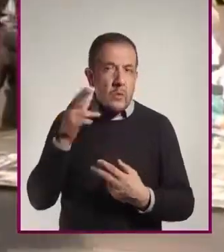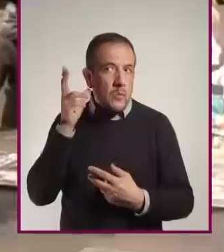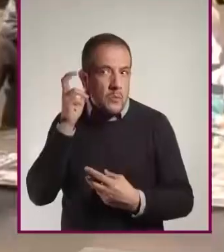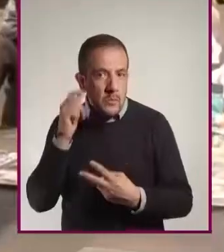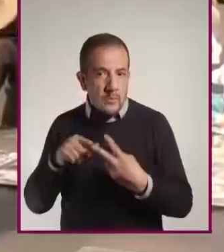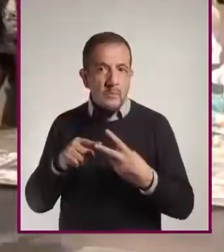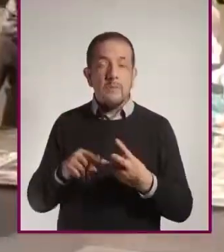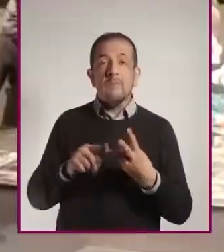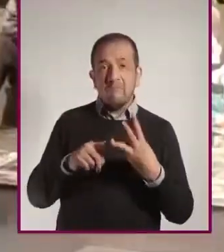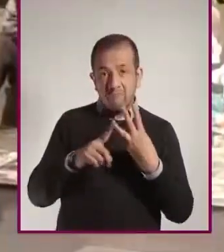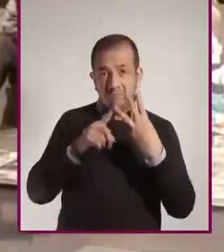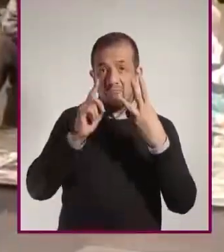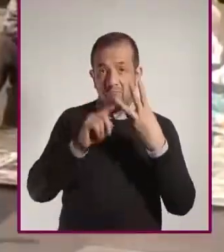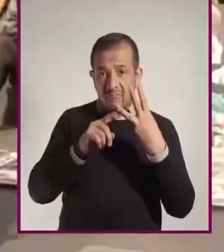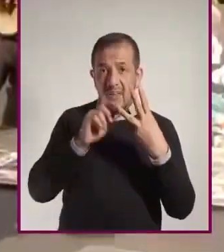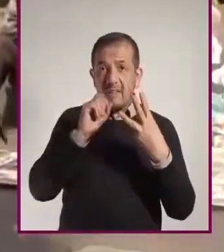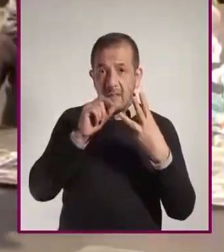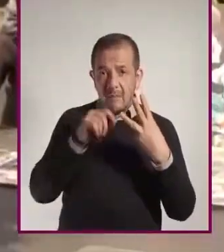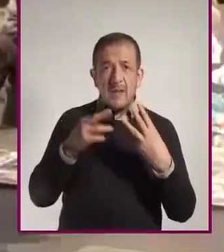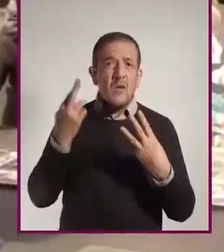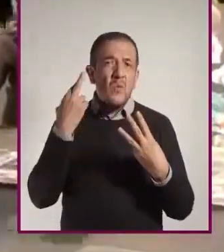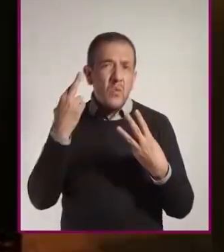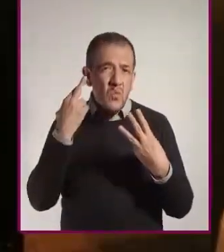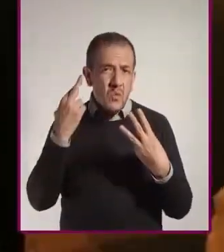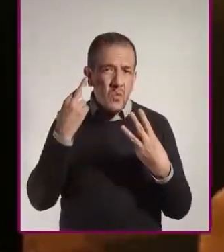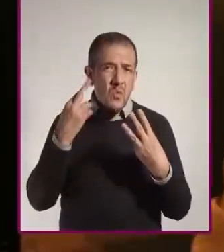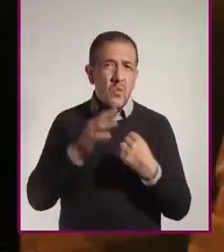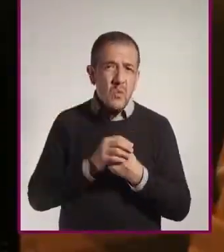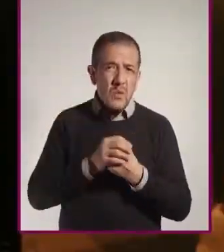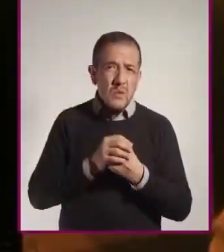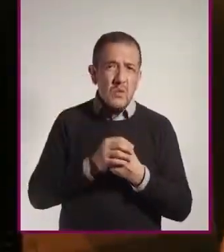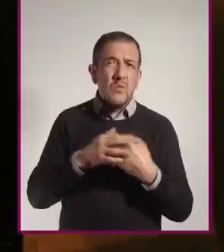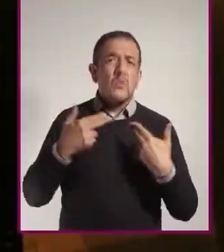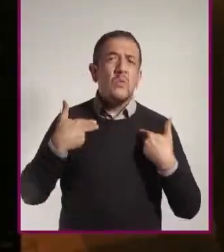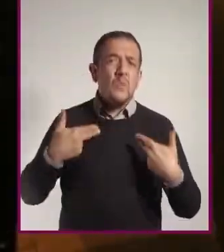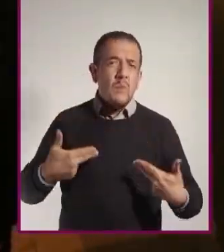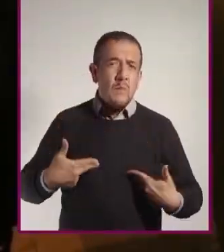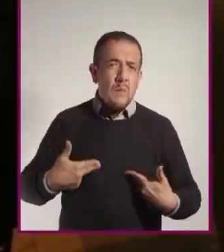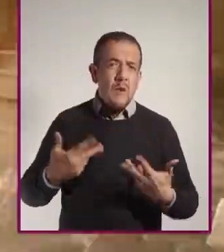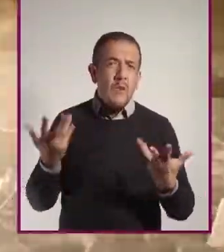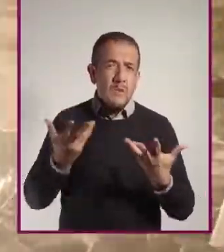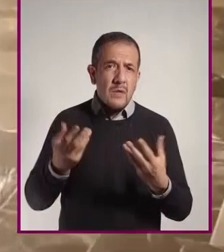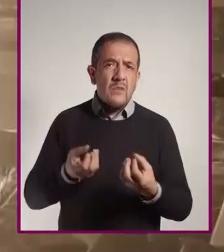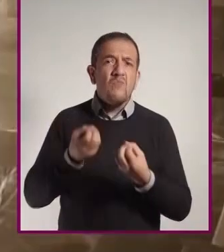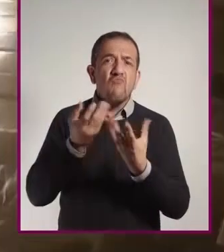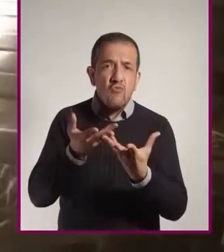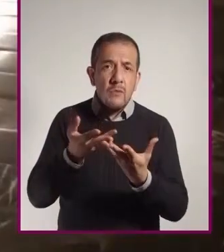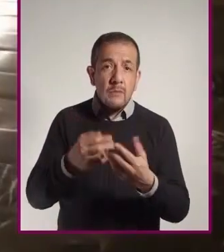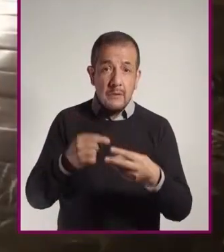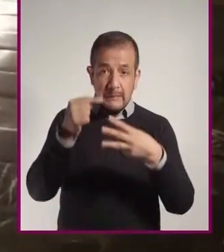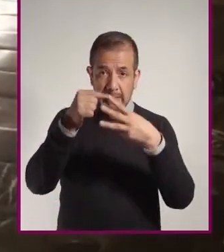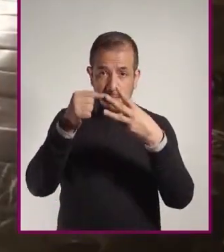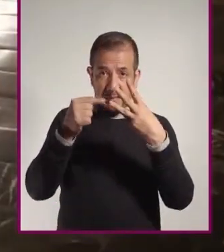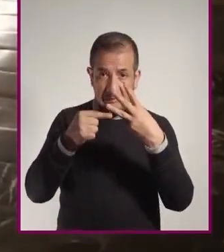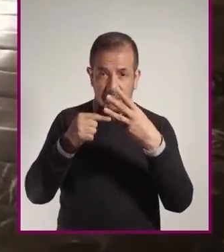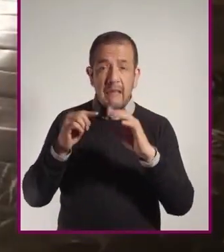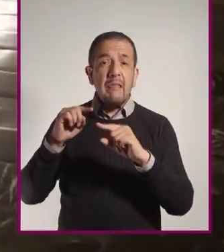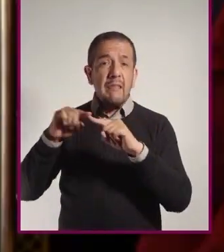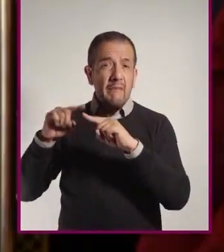o antropofonías, que son aquellos ruidos producidos por humanos. Los crecientes niveles de